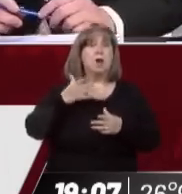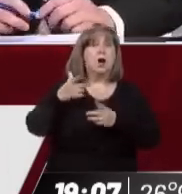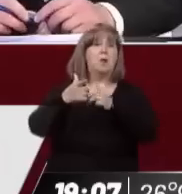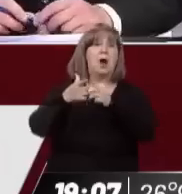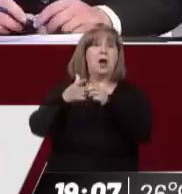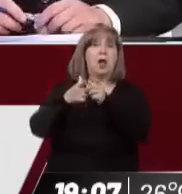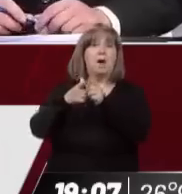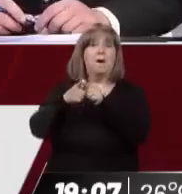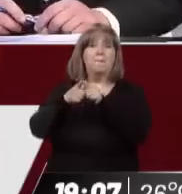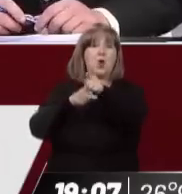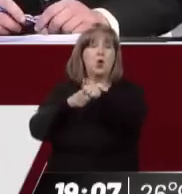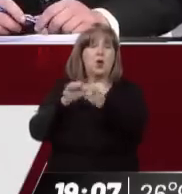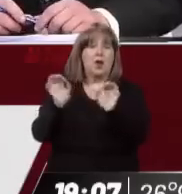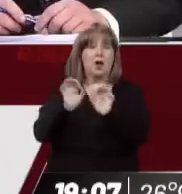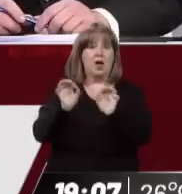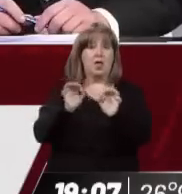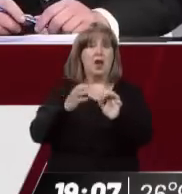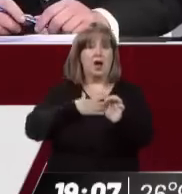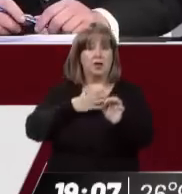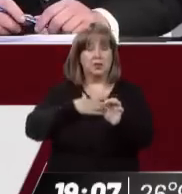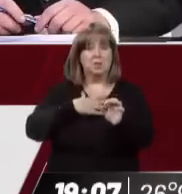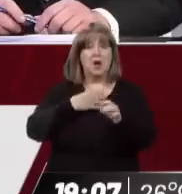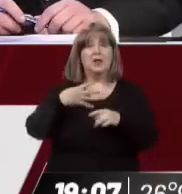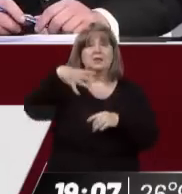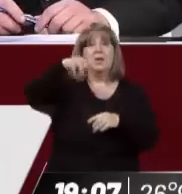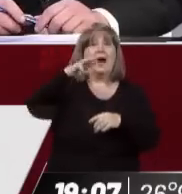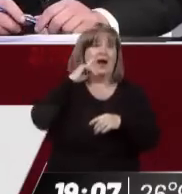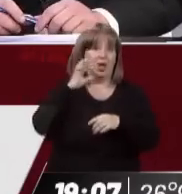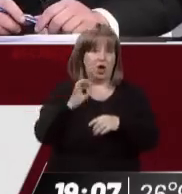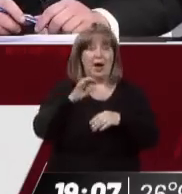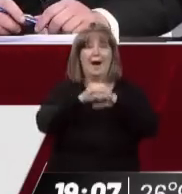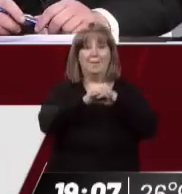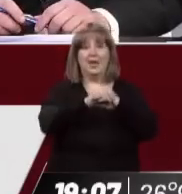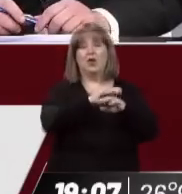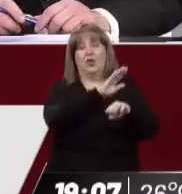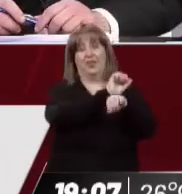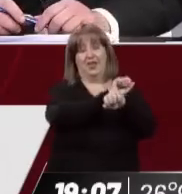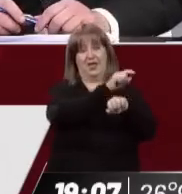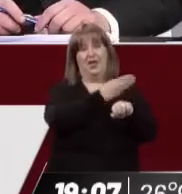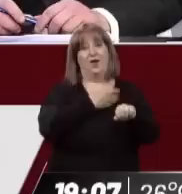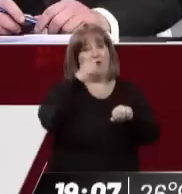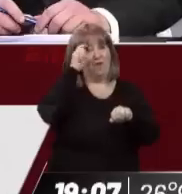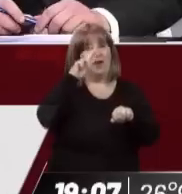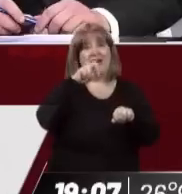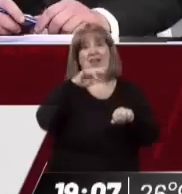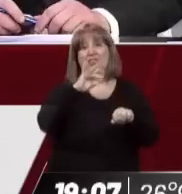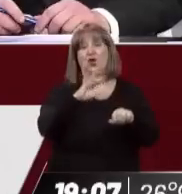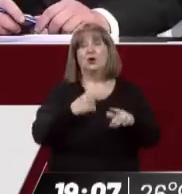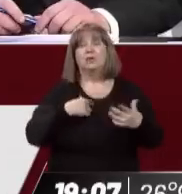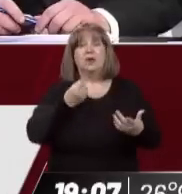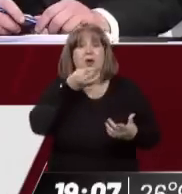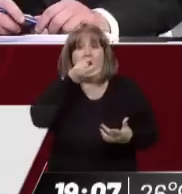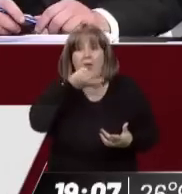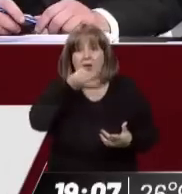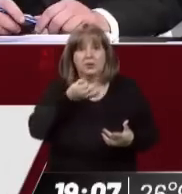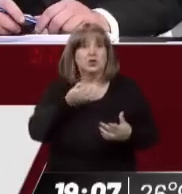y bueno también prestó declaración pero todas estas declaraciones el contenido de las mismas no ha trascendido porque está bajo secreto de